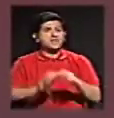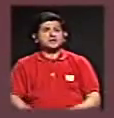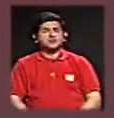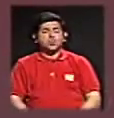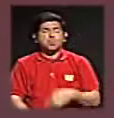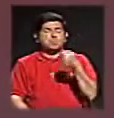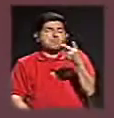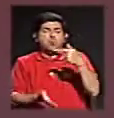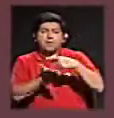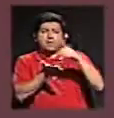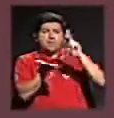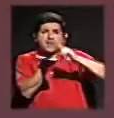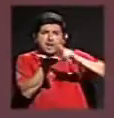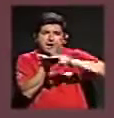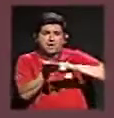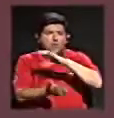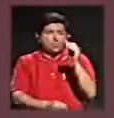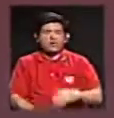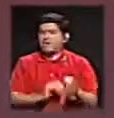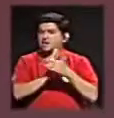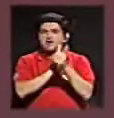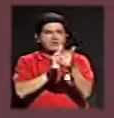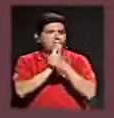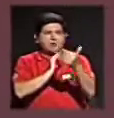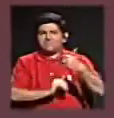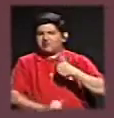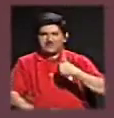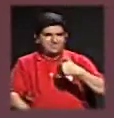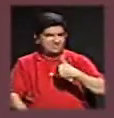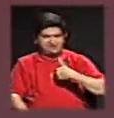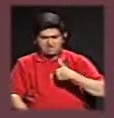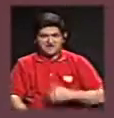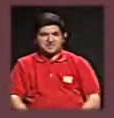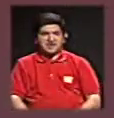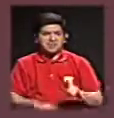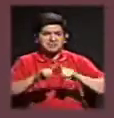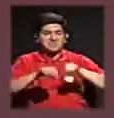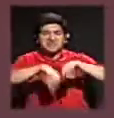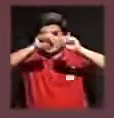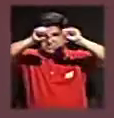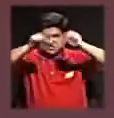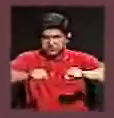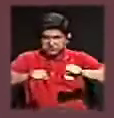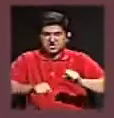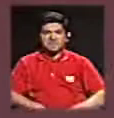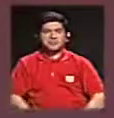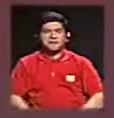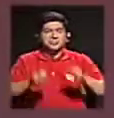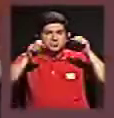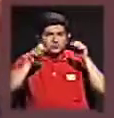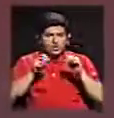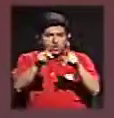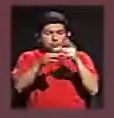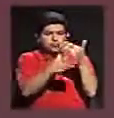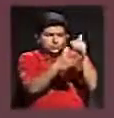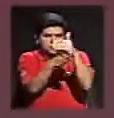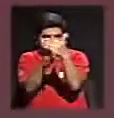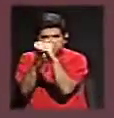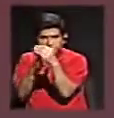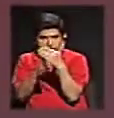carga tributaria y la incapacidad de los sistemas de lograr